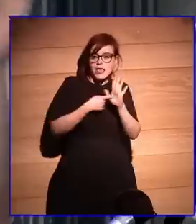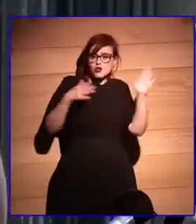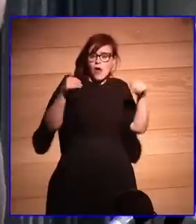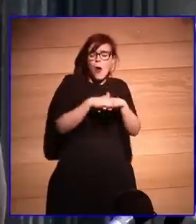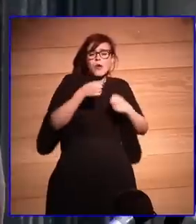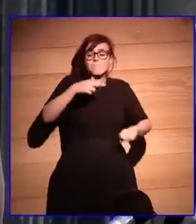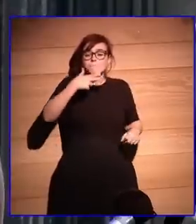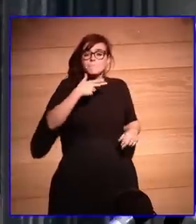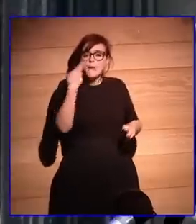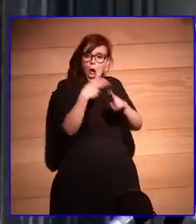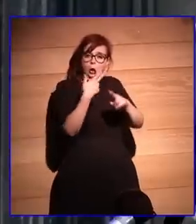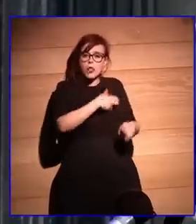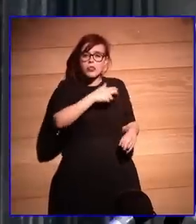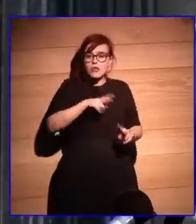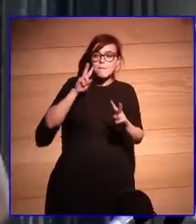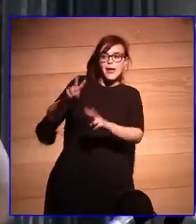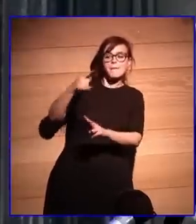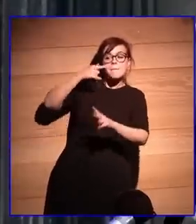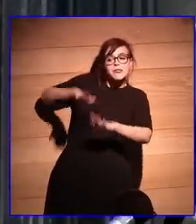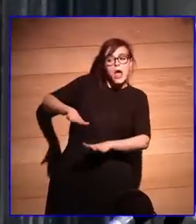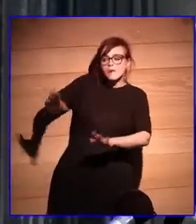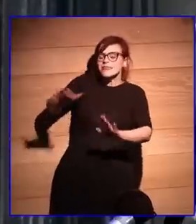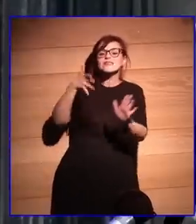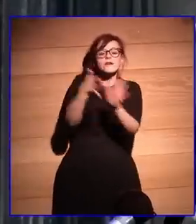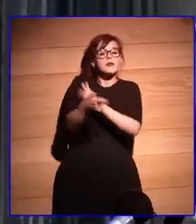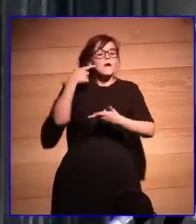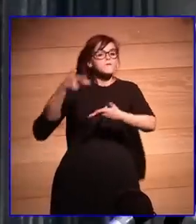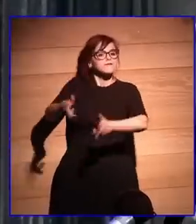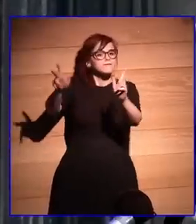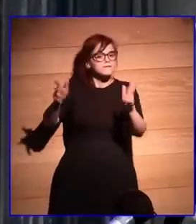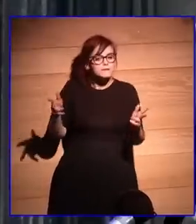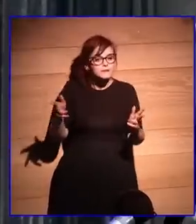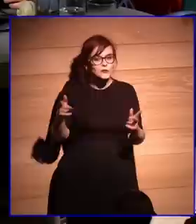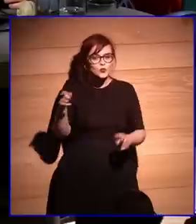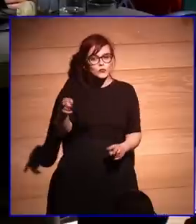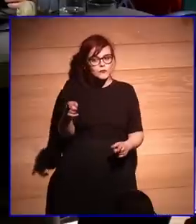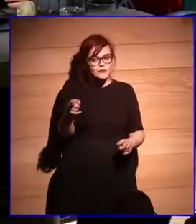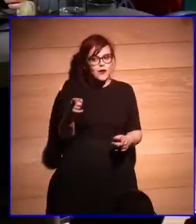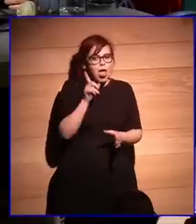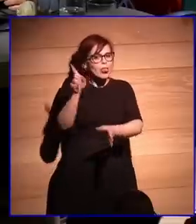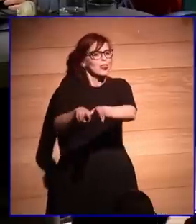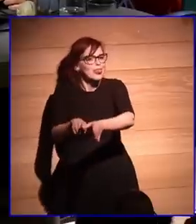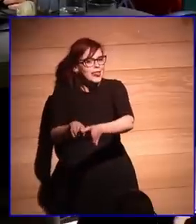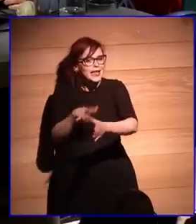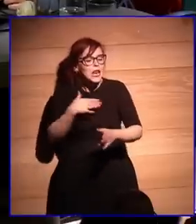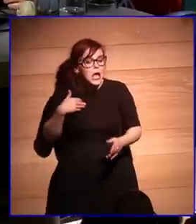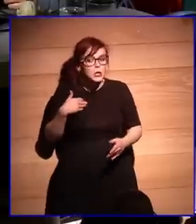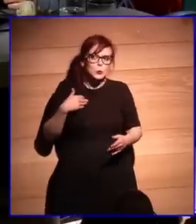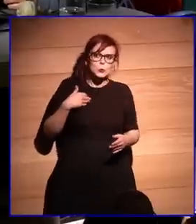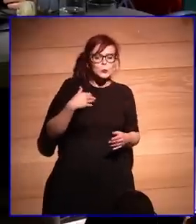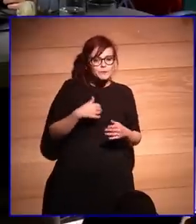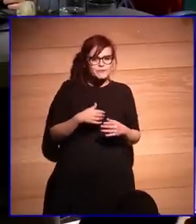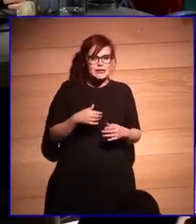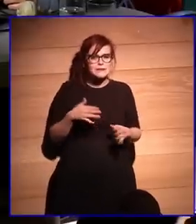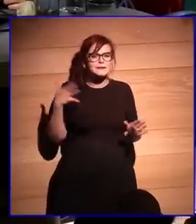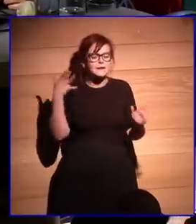aunque te vea la policía hacerlo, estás perfectamente autorizado para hacerlo. A ti tú picas. Bueno, o sea, quiero decir que